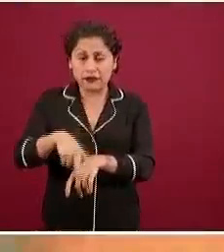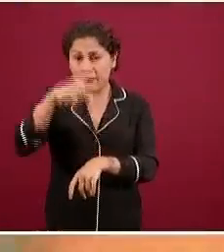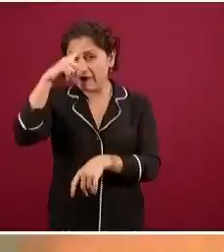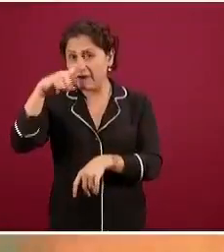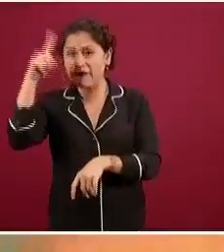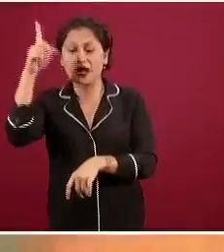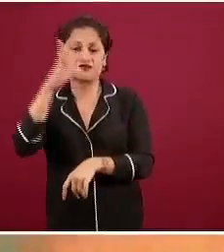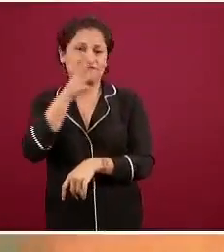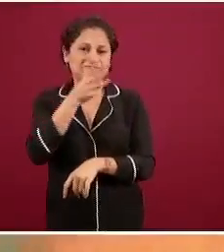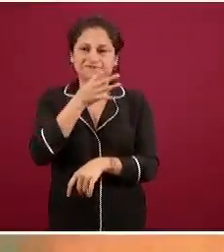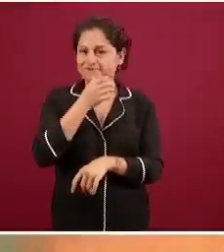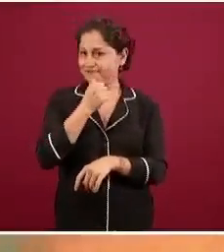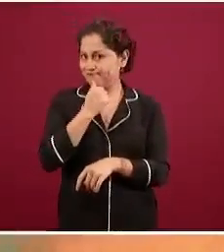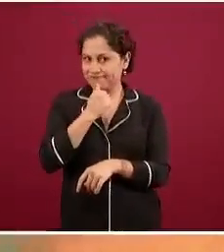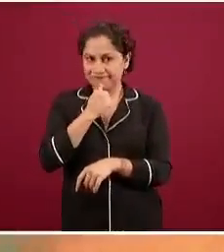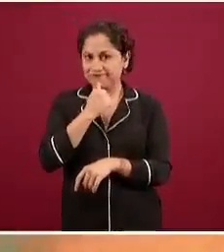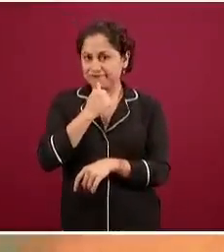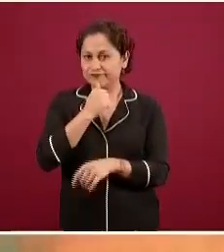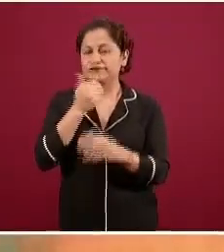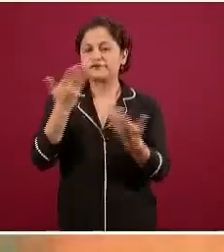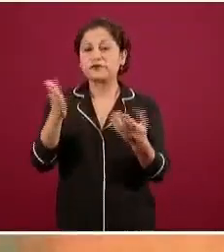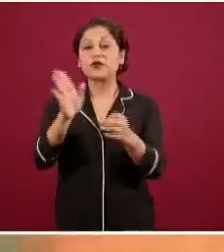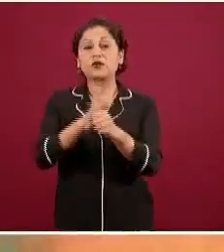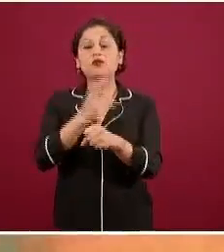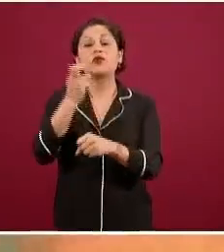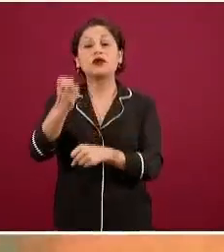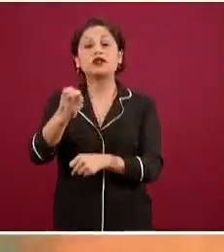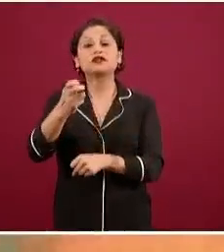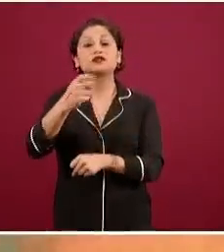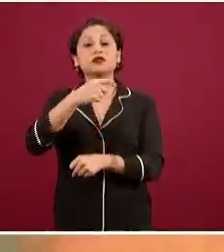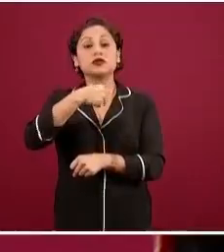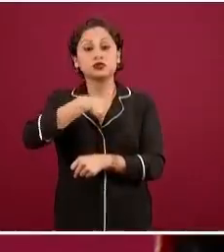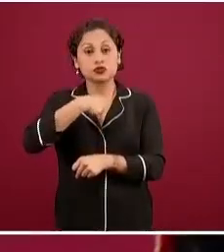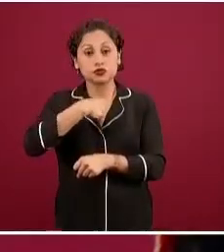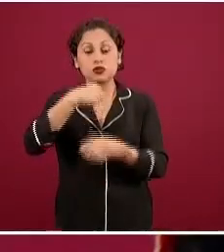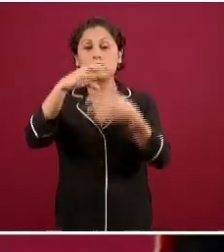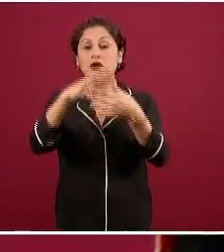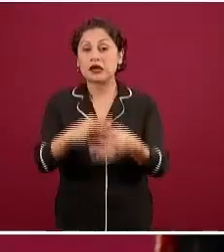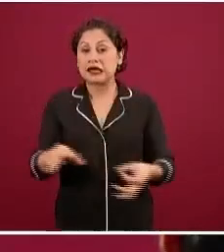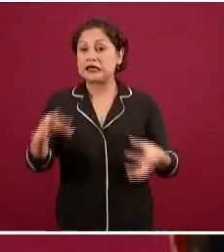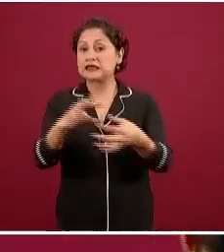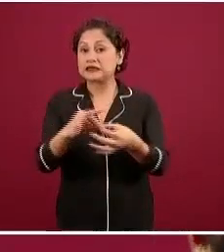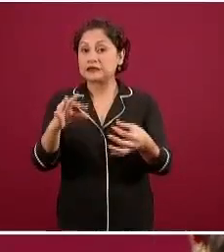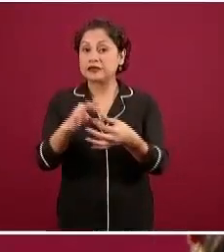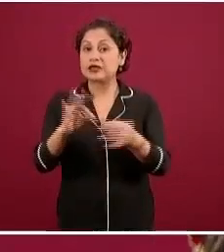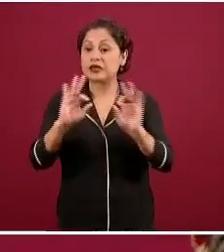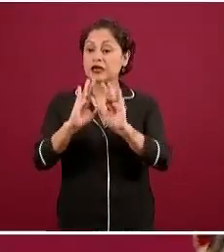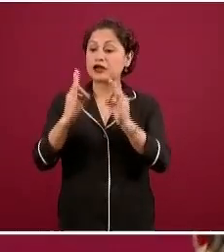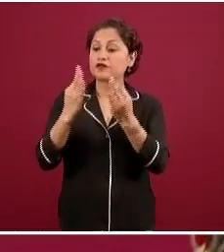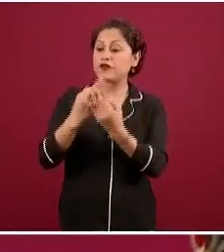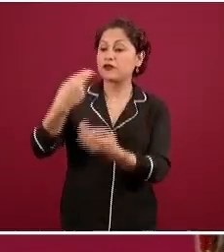comparado el modelo de vigilancia centinela del que voy a hablar ahora con las